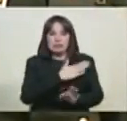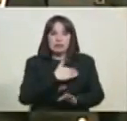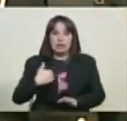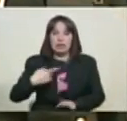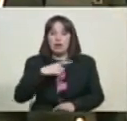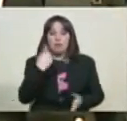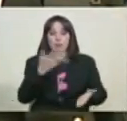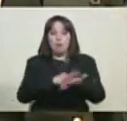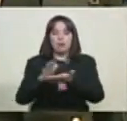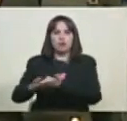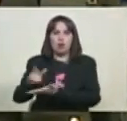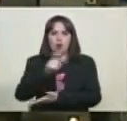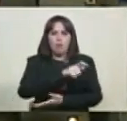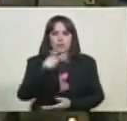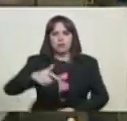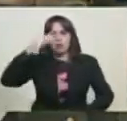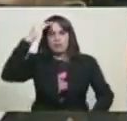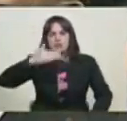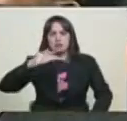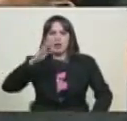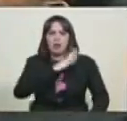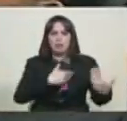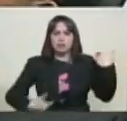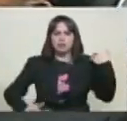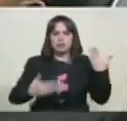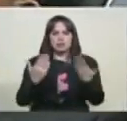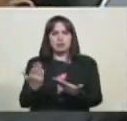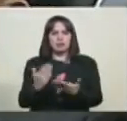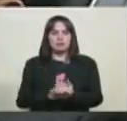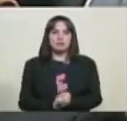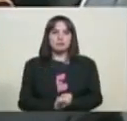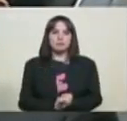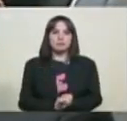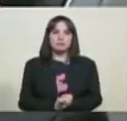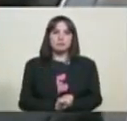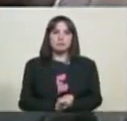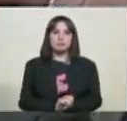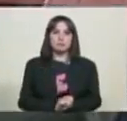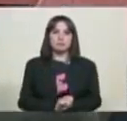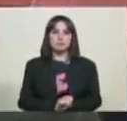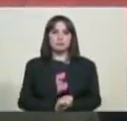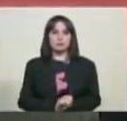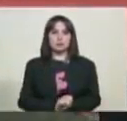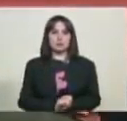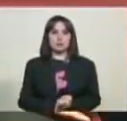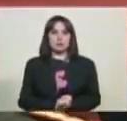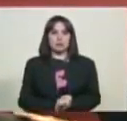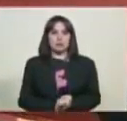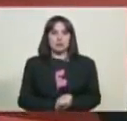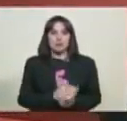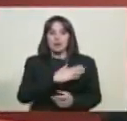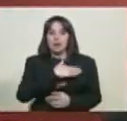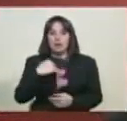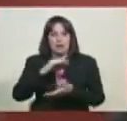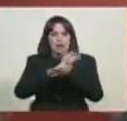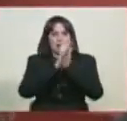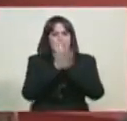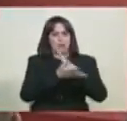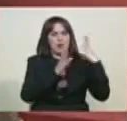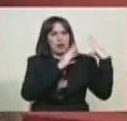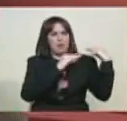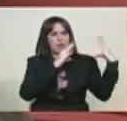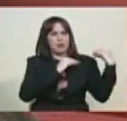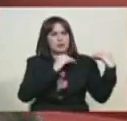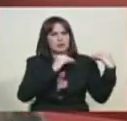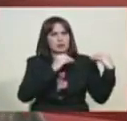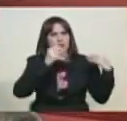asesinarnos, compatriotas. El atentado terrorista que intentó asesinar la esperanza y la paz de un